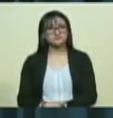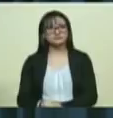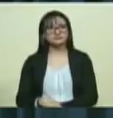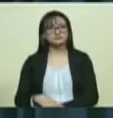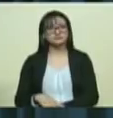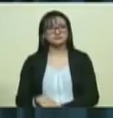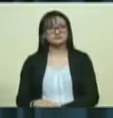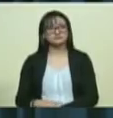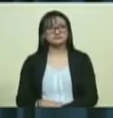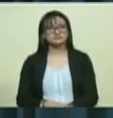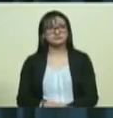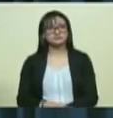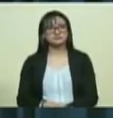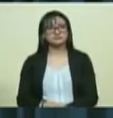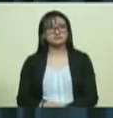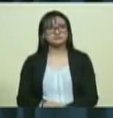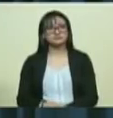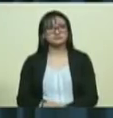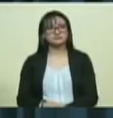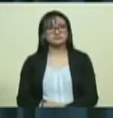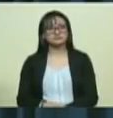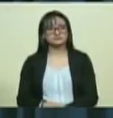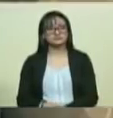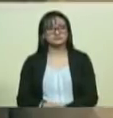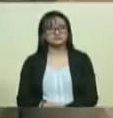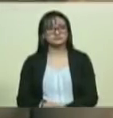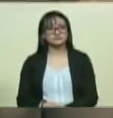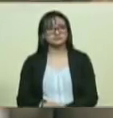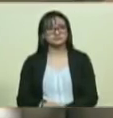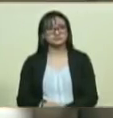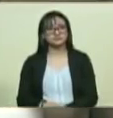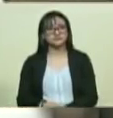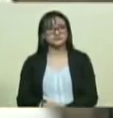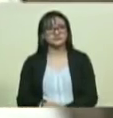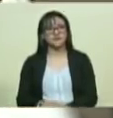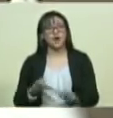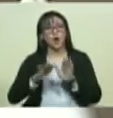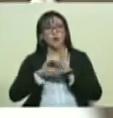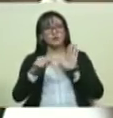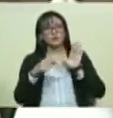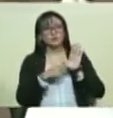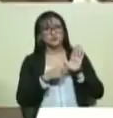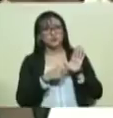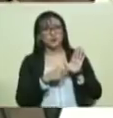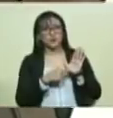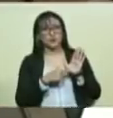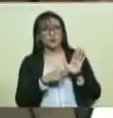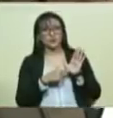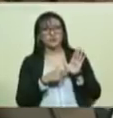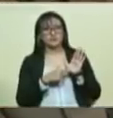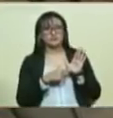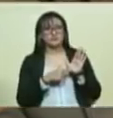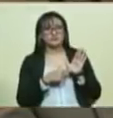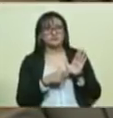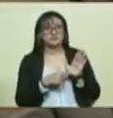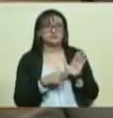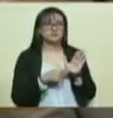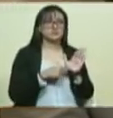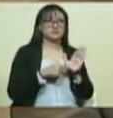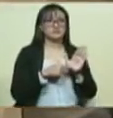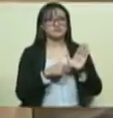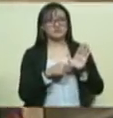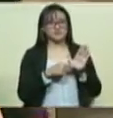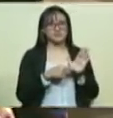hay una cosa que se llama progresividad de la constitución de la república bolivariana de venezuela perdóneme el término un poquito